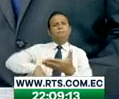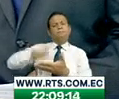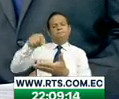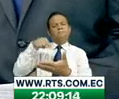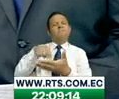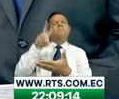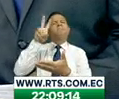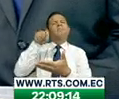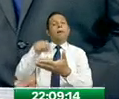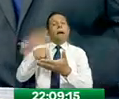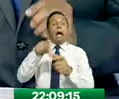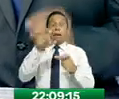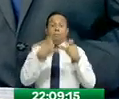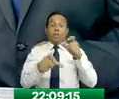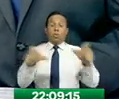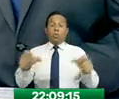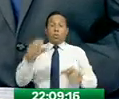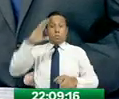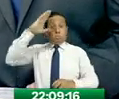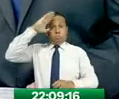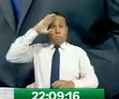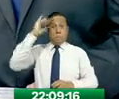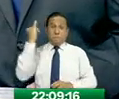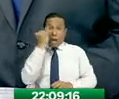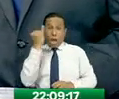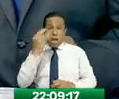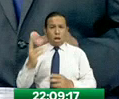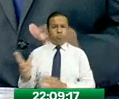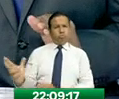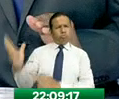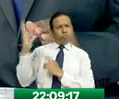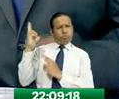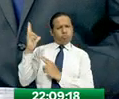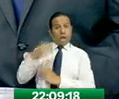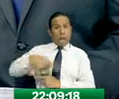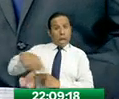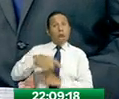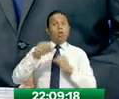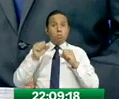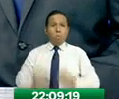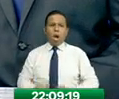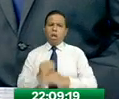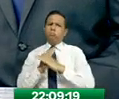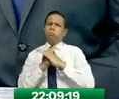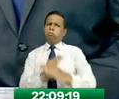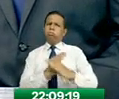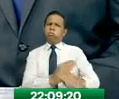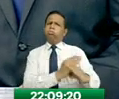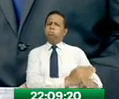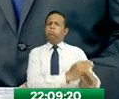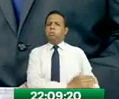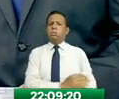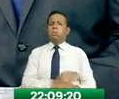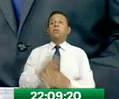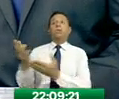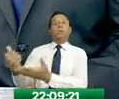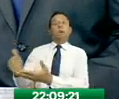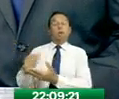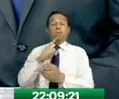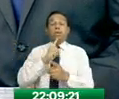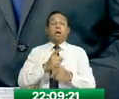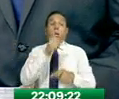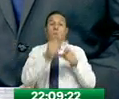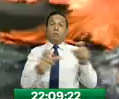de las Fuerzas Armadas a hacer uso progresivo de la fuerza. Estas regularizan las operaciones militares ante situación de